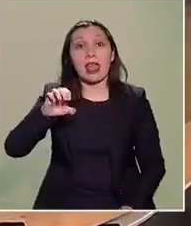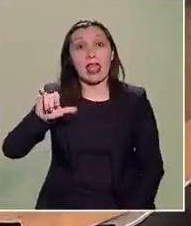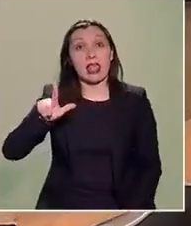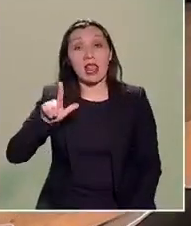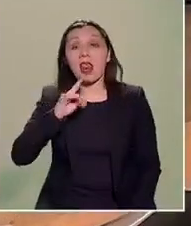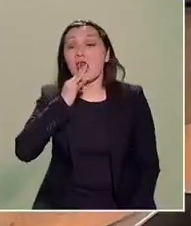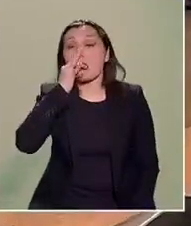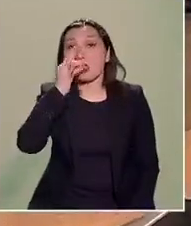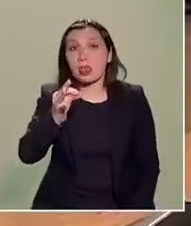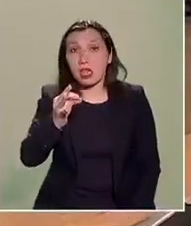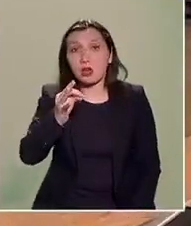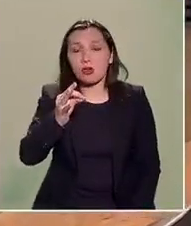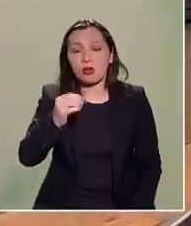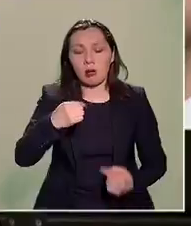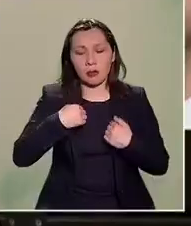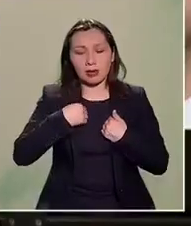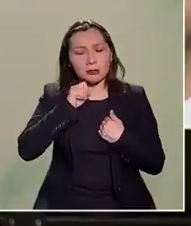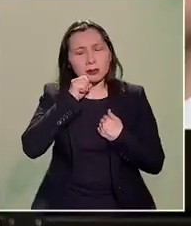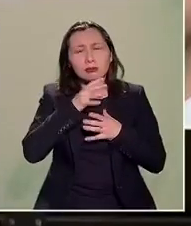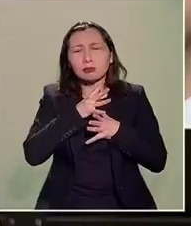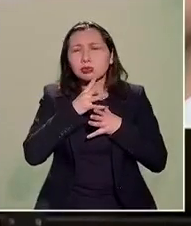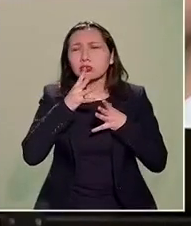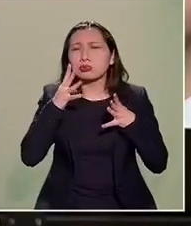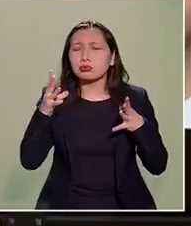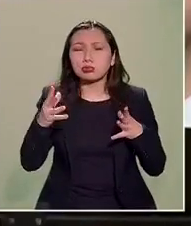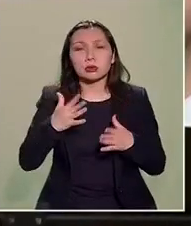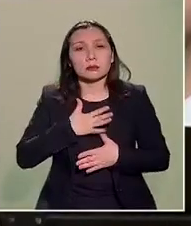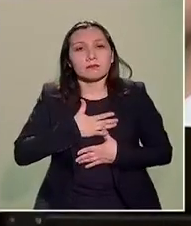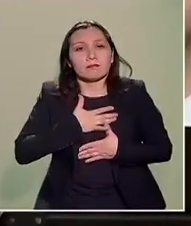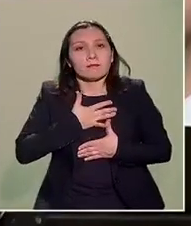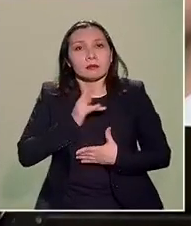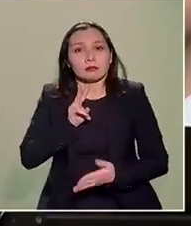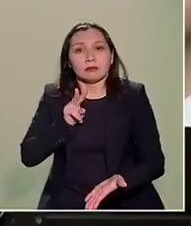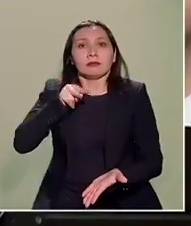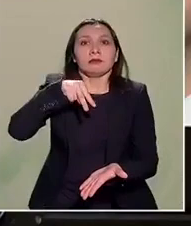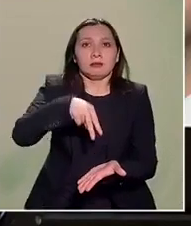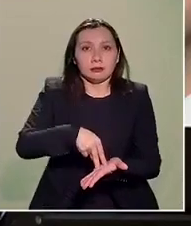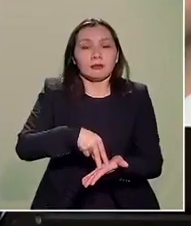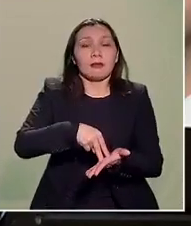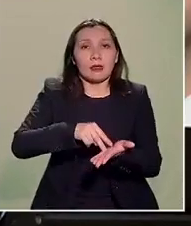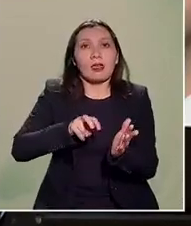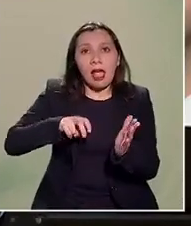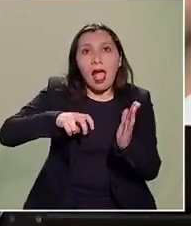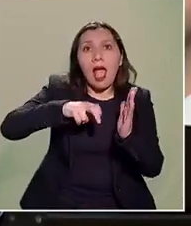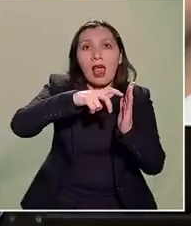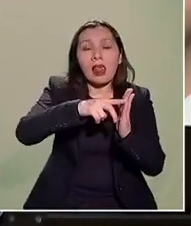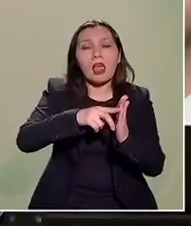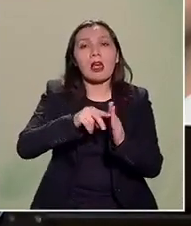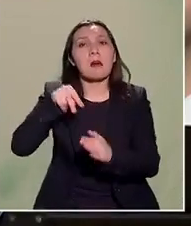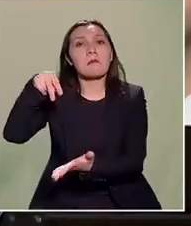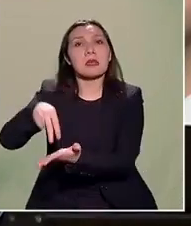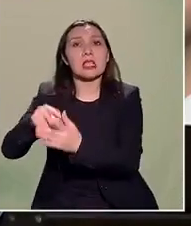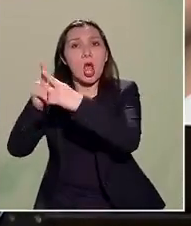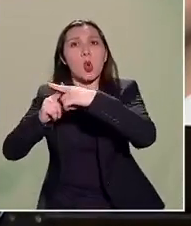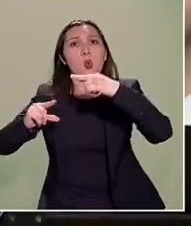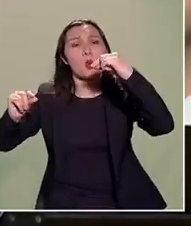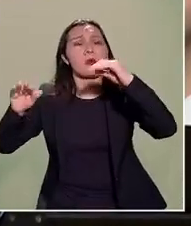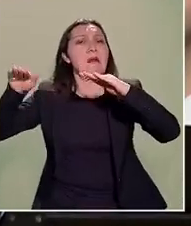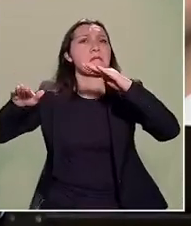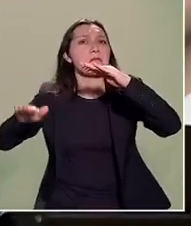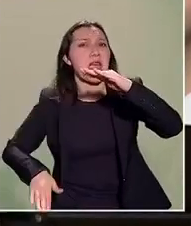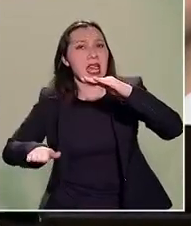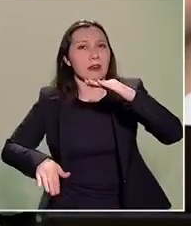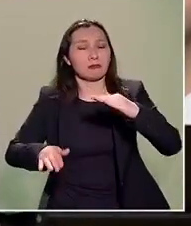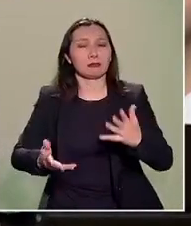dijo para mí significa mucho más haber pisado estas escaleras que haber pisado la luna